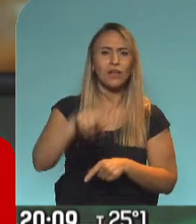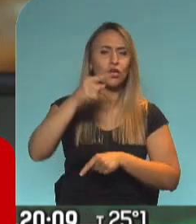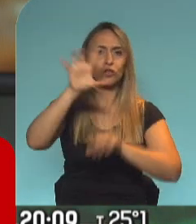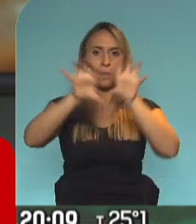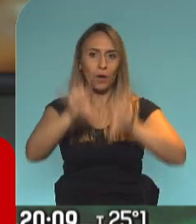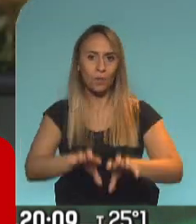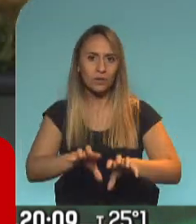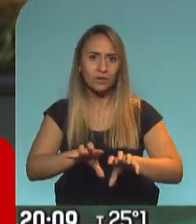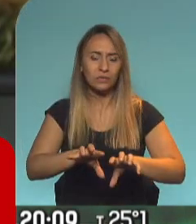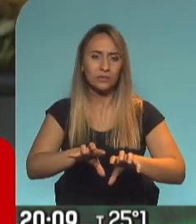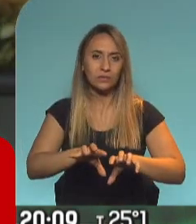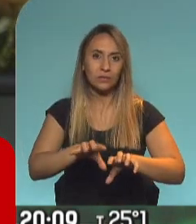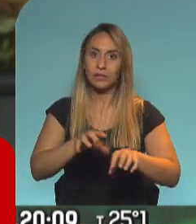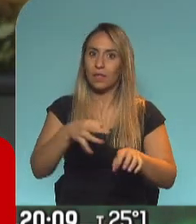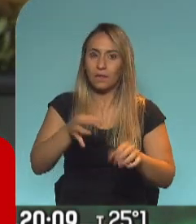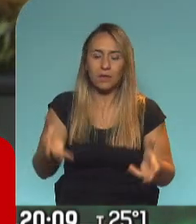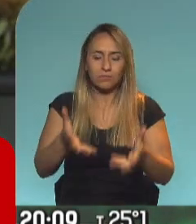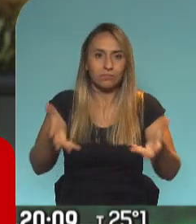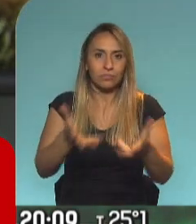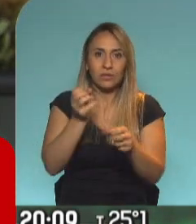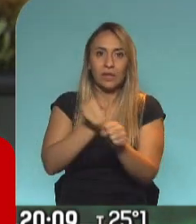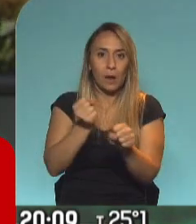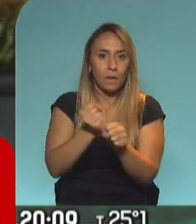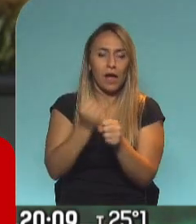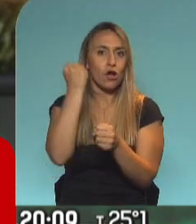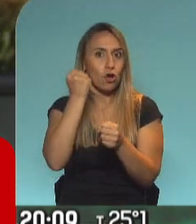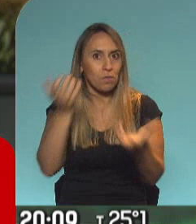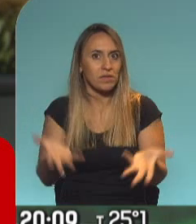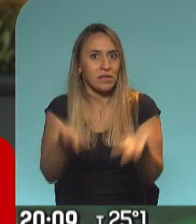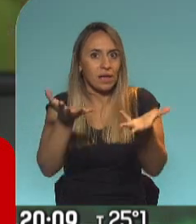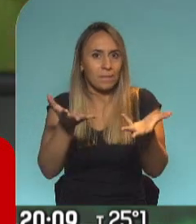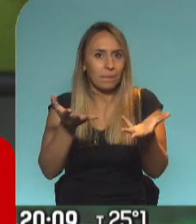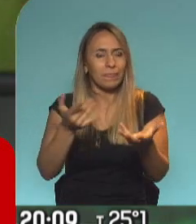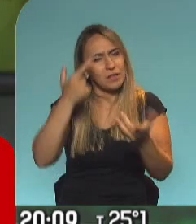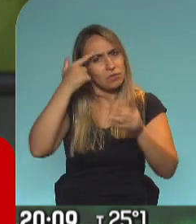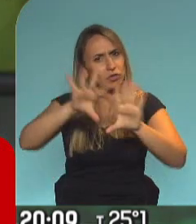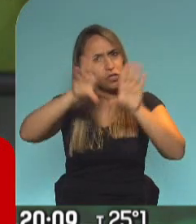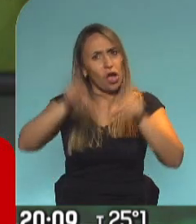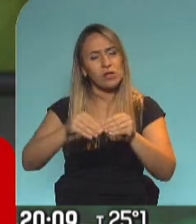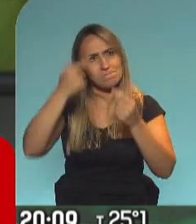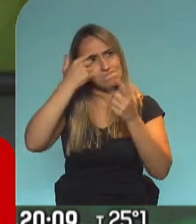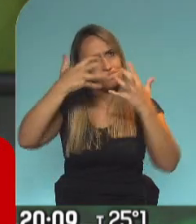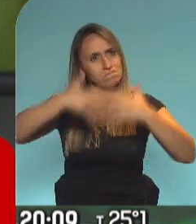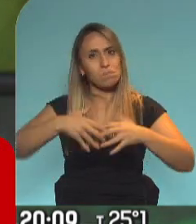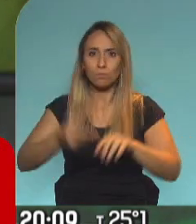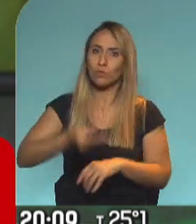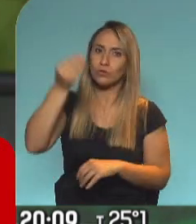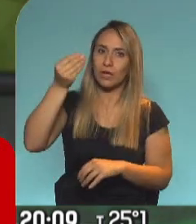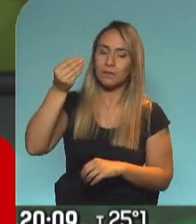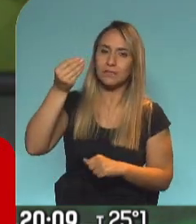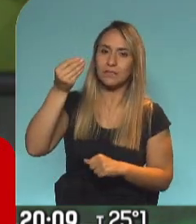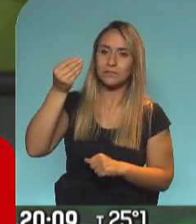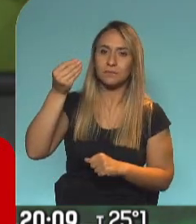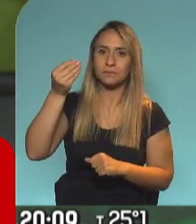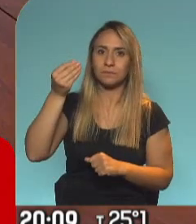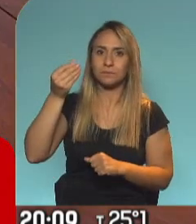Y entonces, pensando en esto, es que pensando muchas veces en